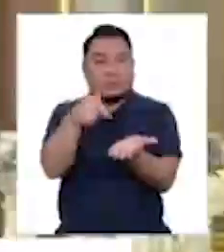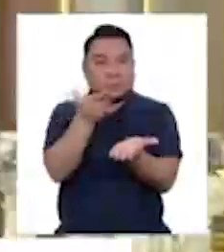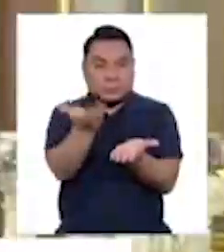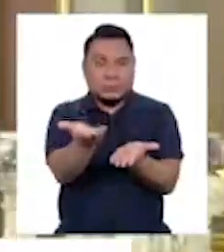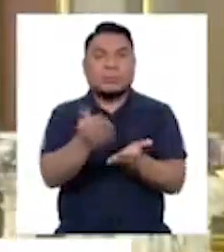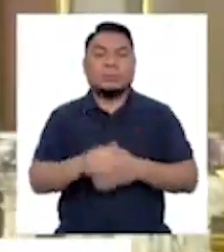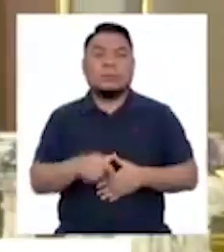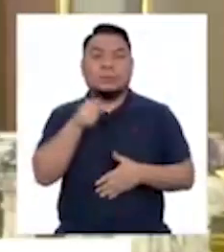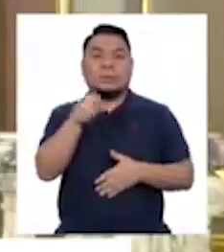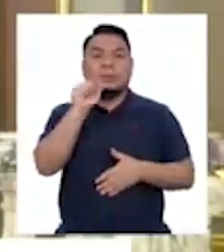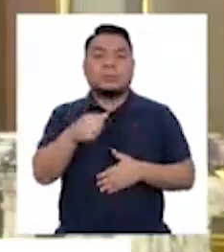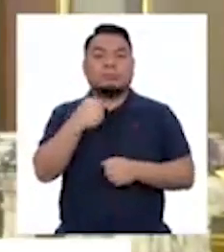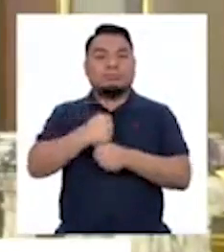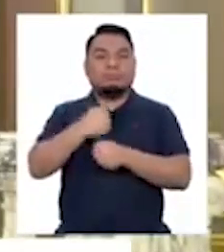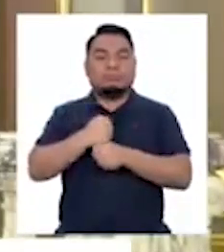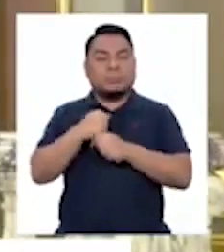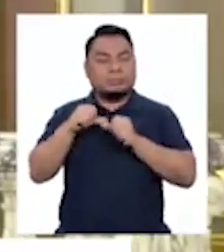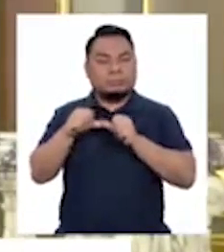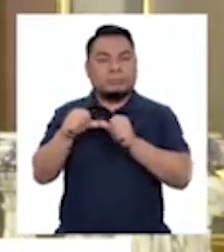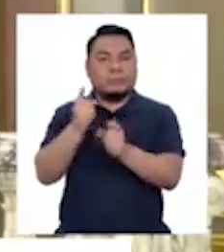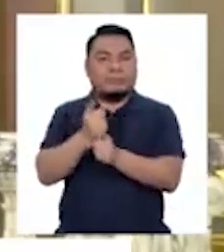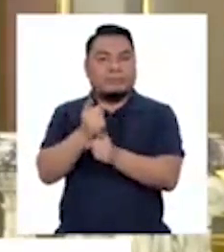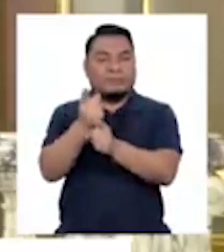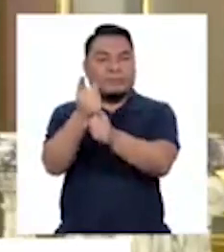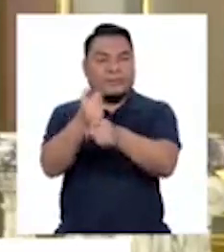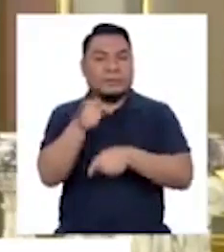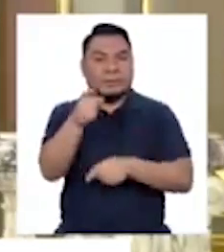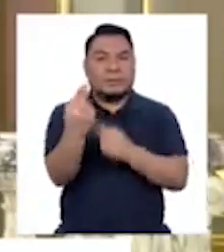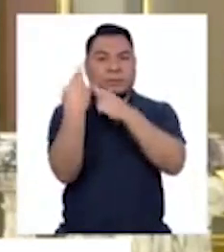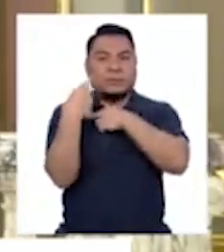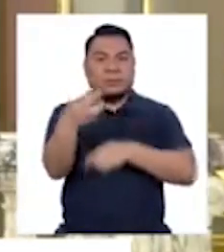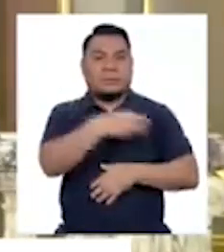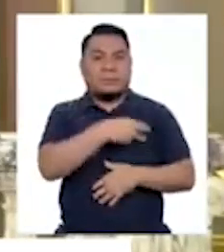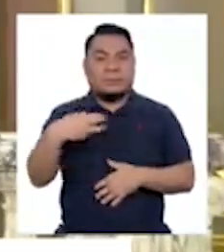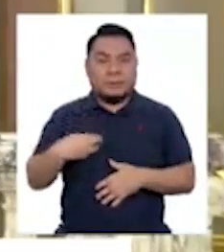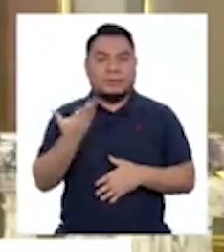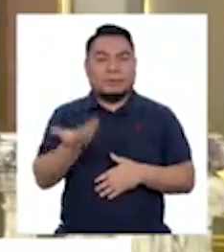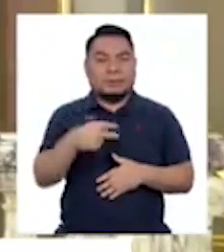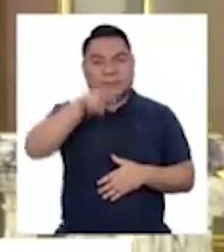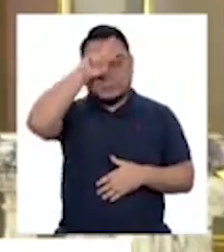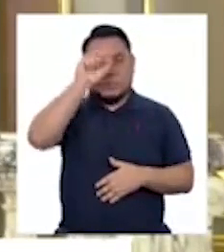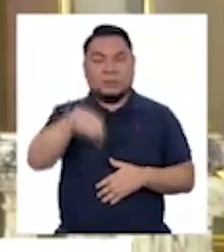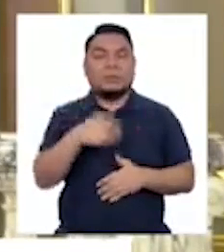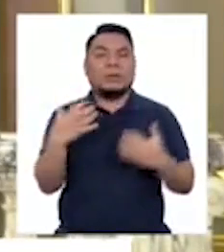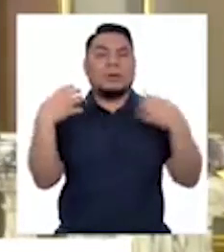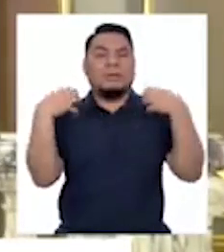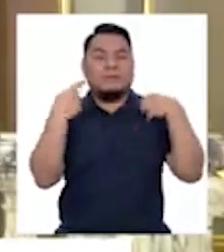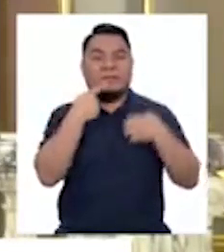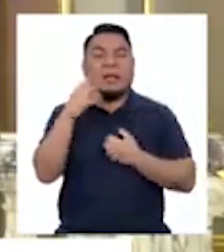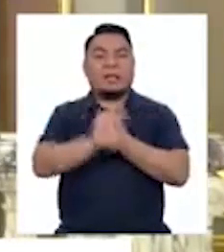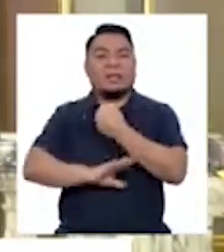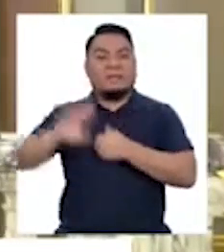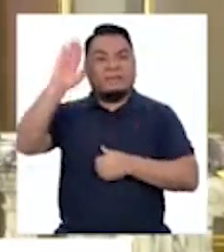evangelios desempeñar leal y fielmente el cargo de ministro de Estado en el despacho de